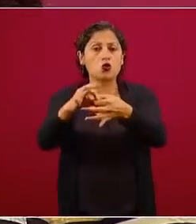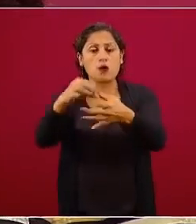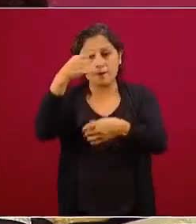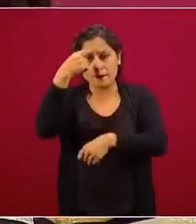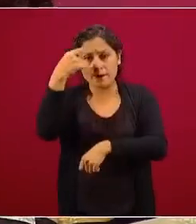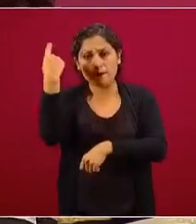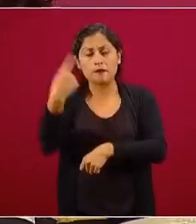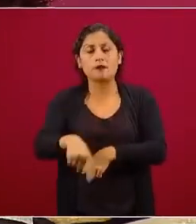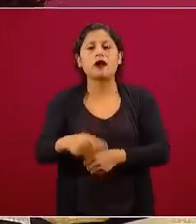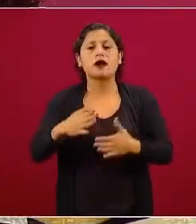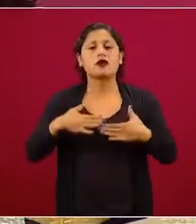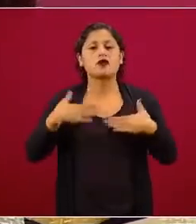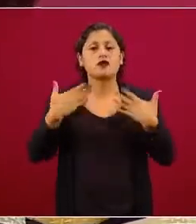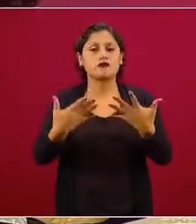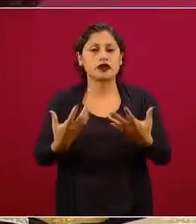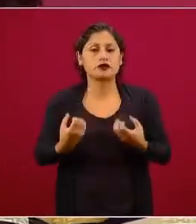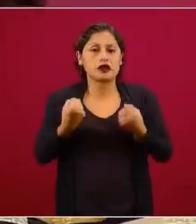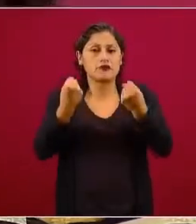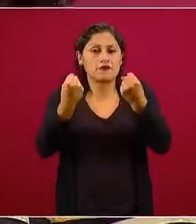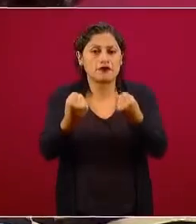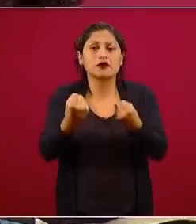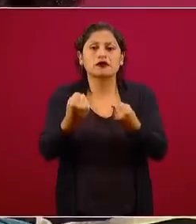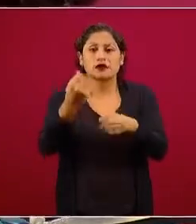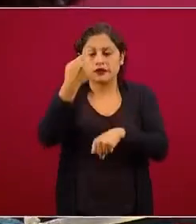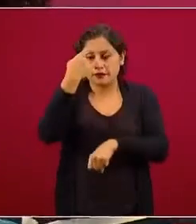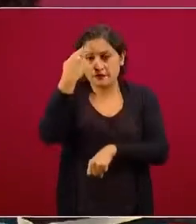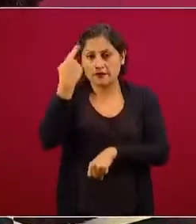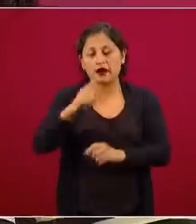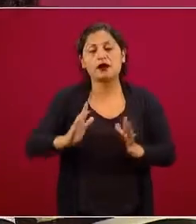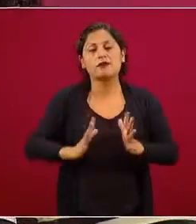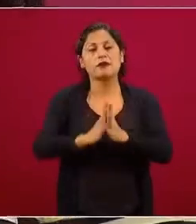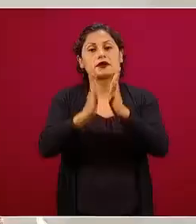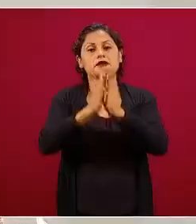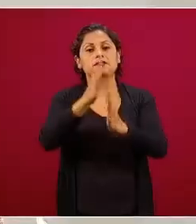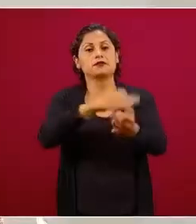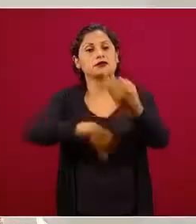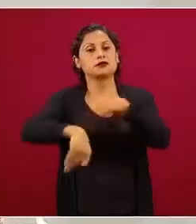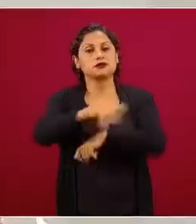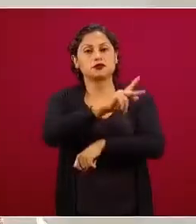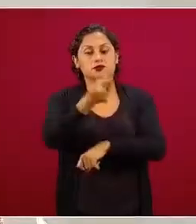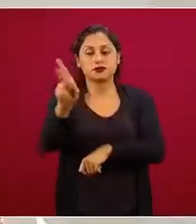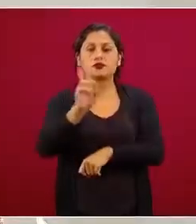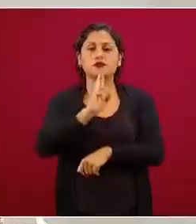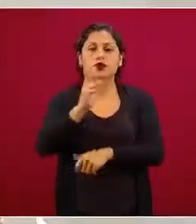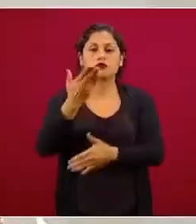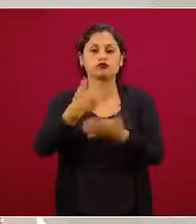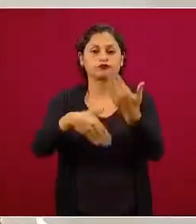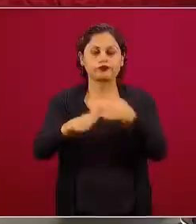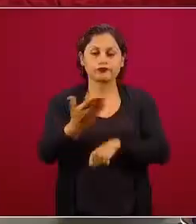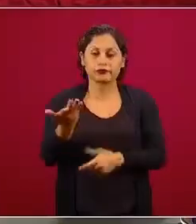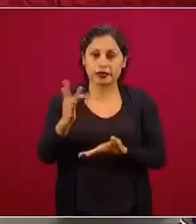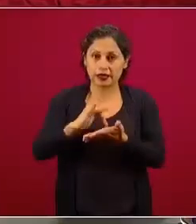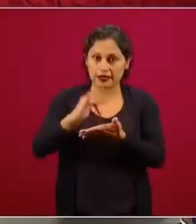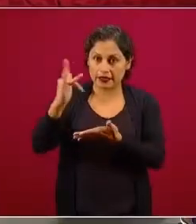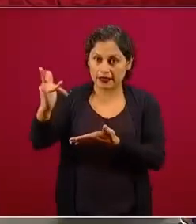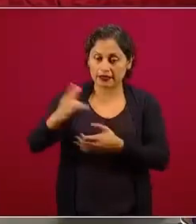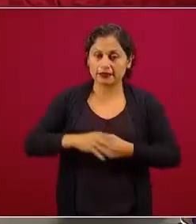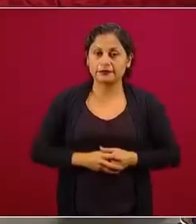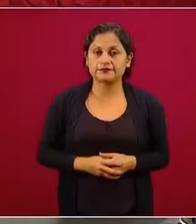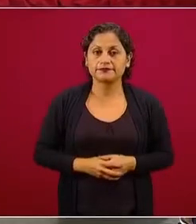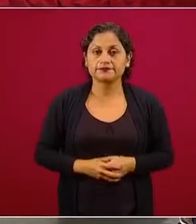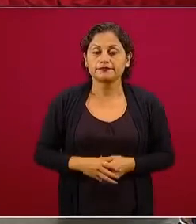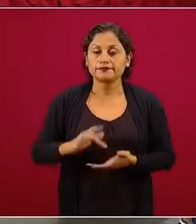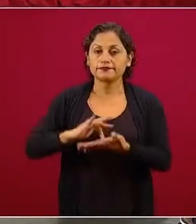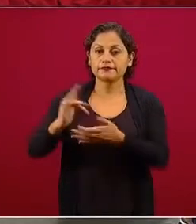la confianza para afianzar la participación ciudadana. Muchas gracias. Muchas gracias, doctor. Muchas gracias,